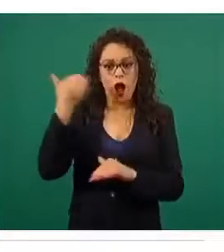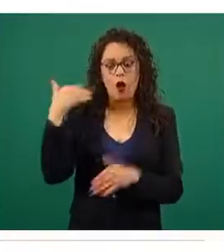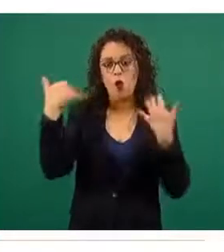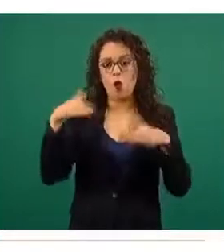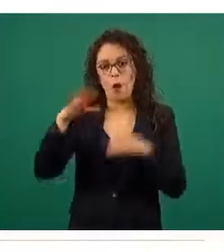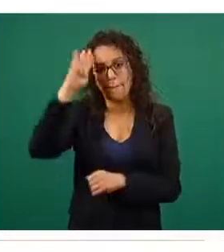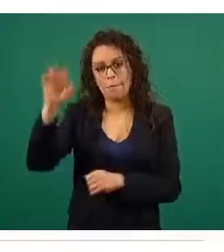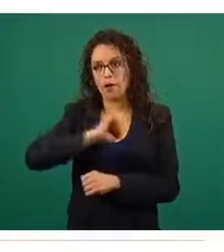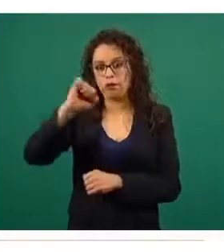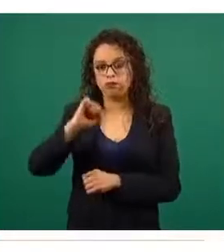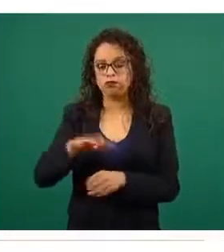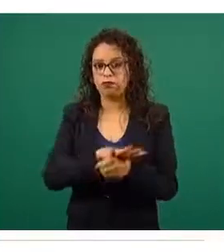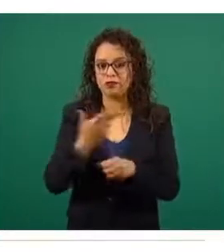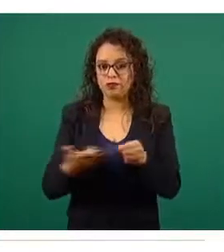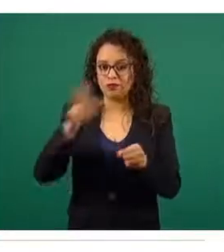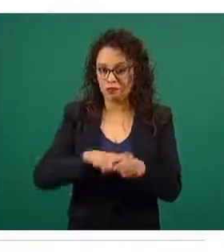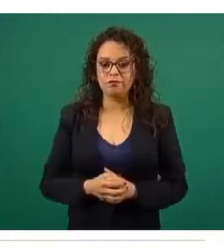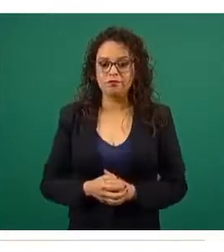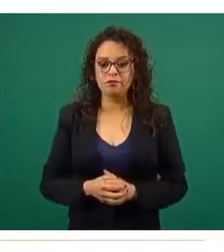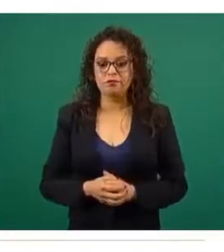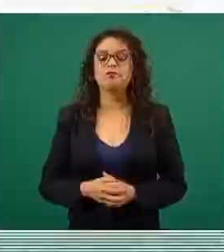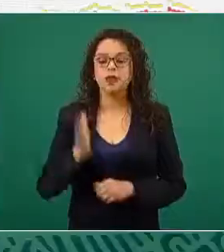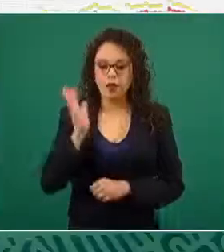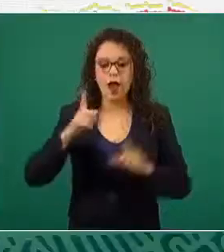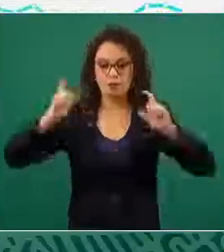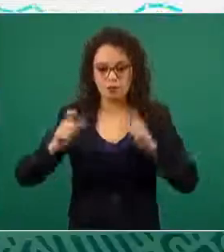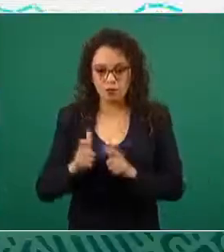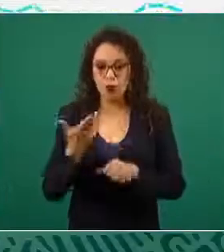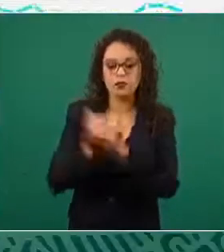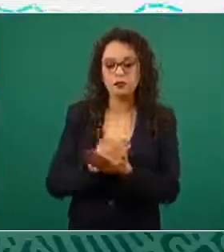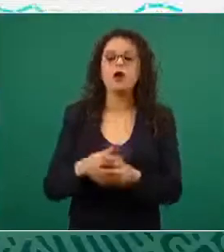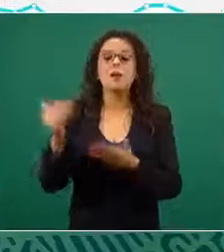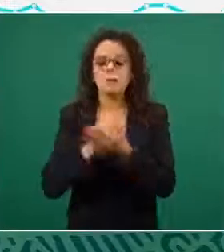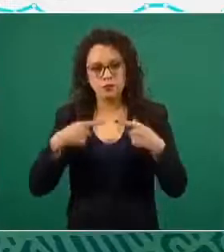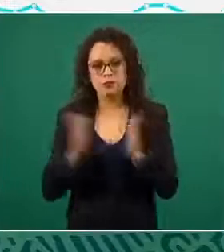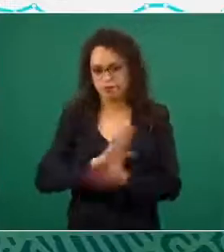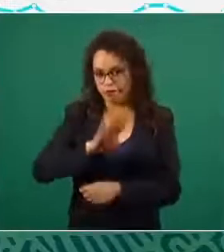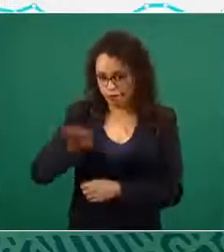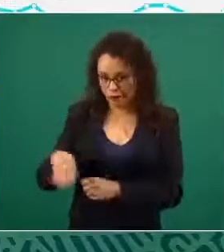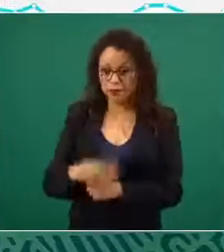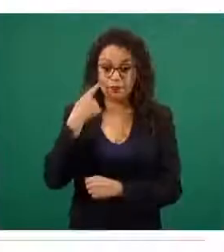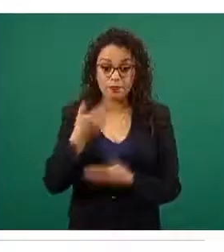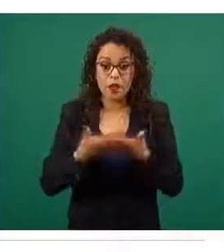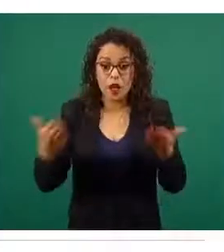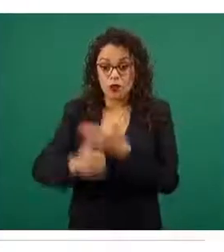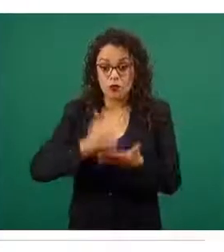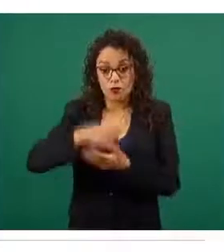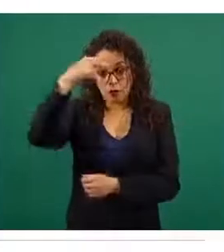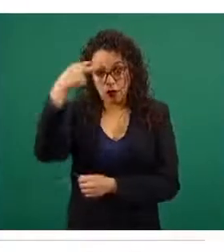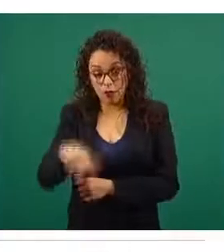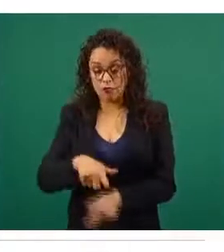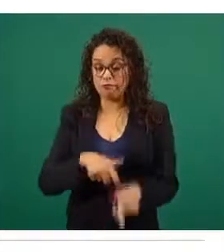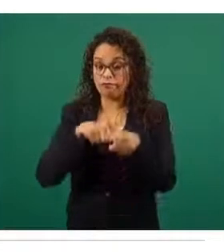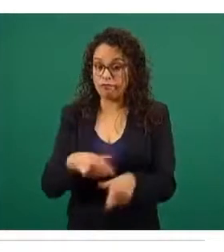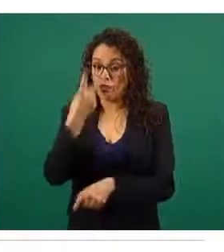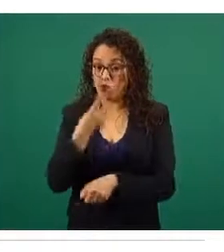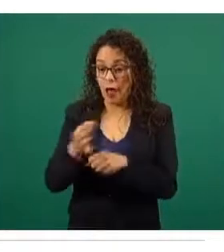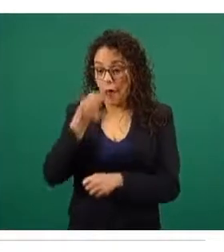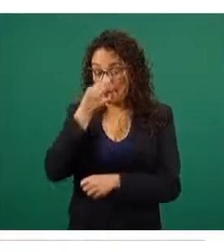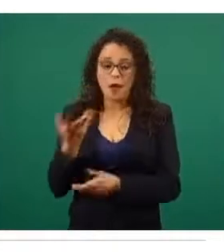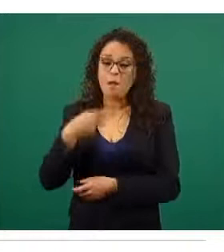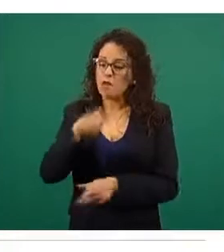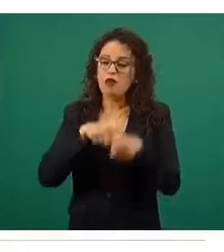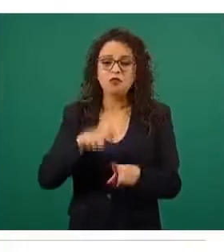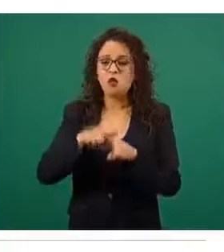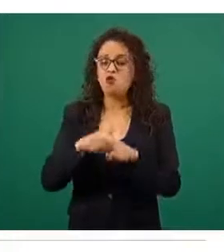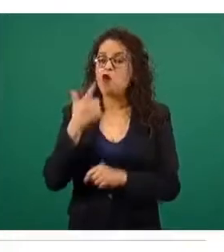saturación hospitalaria, descenso en los casos, descenso en la defunción y descenso en la hospitalización. La siguiente, Ciudad de México, apenas sumamos las 2 semanas, sigue la Ciudad de México en semáforo rojo, no